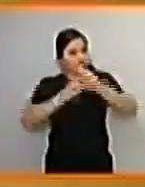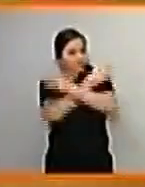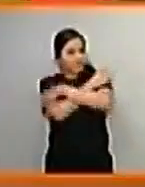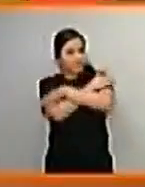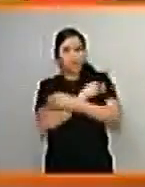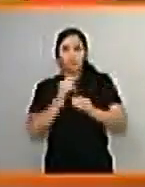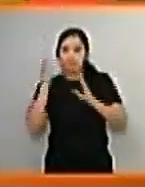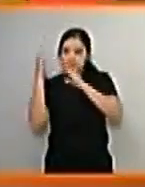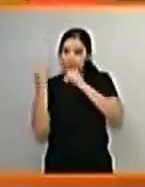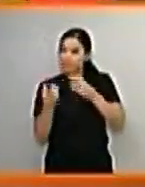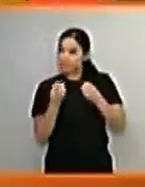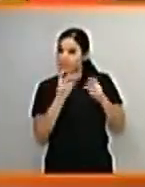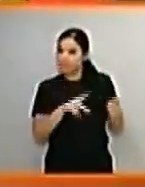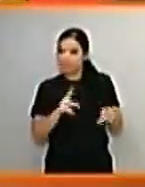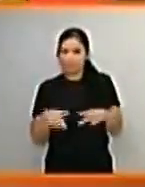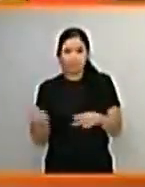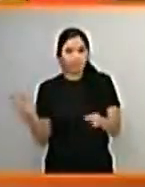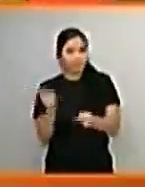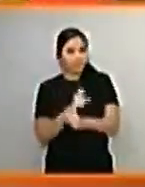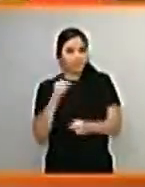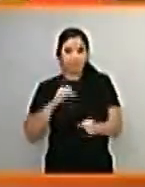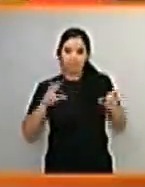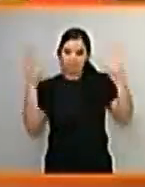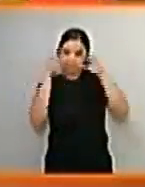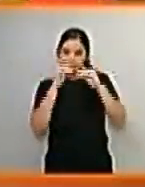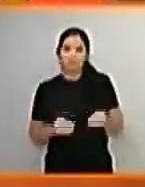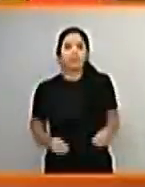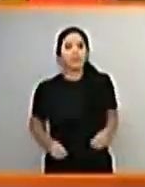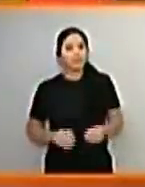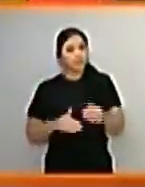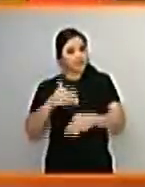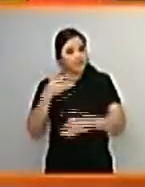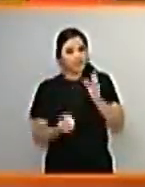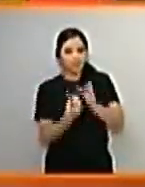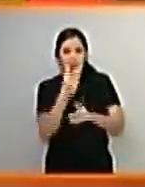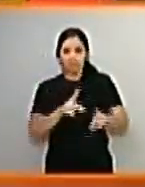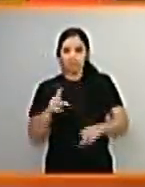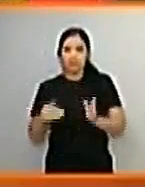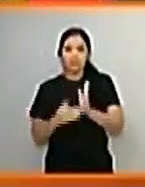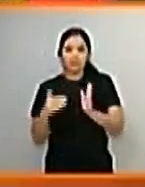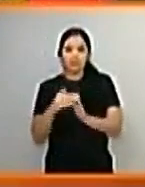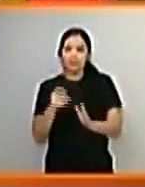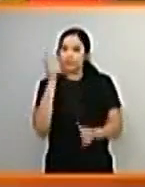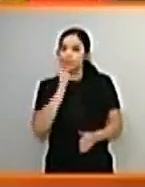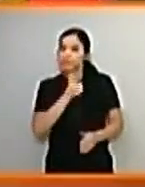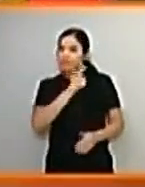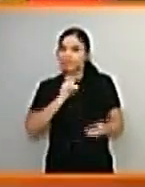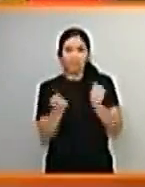Espero que sean muchos los felices ganadores del día de hoy, que haya un nuevo millonario en Honduras. Llenos de esperanza,